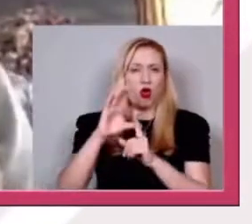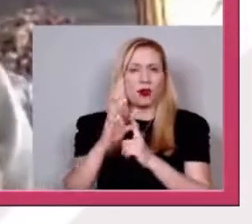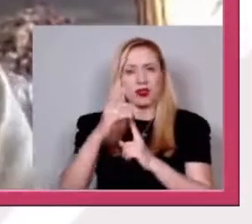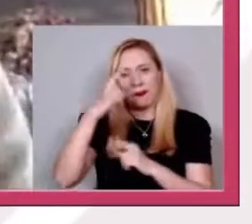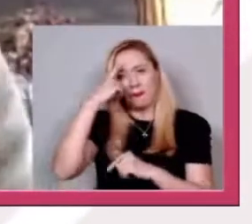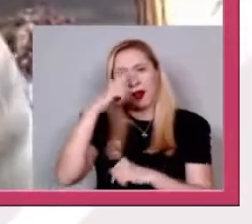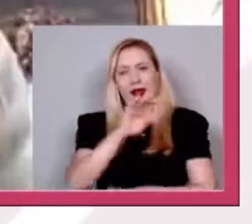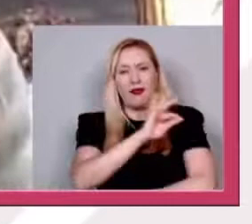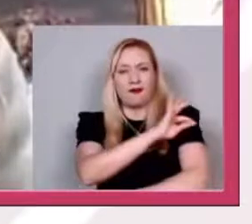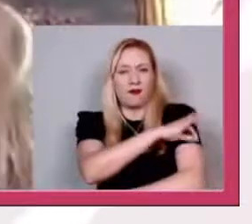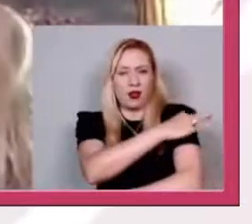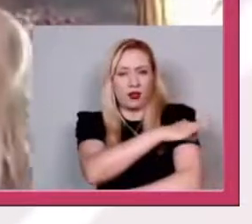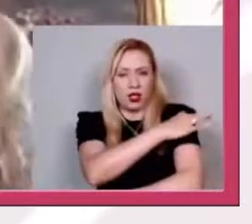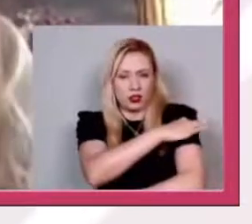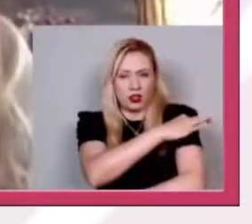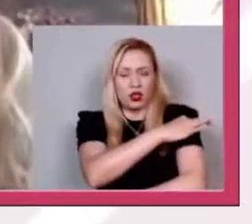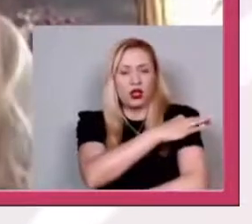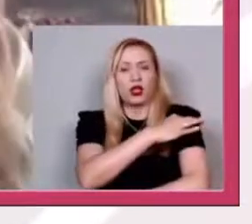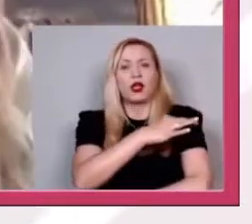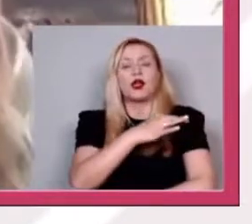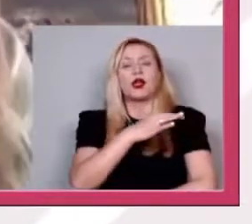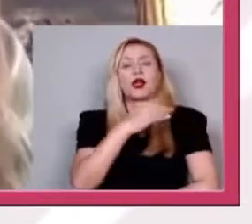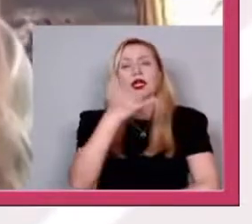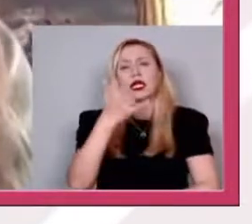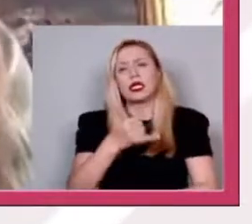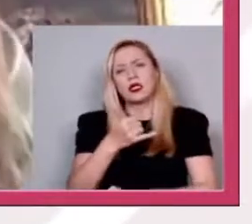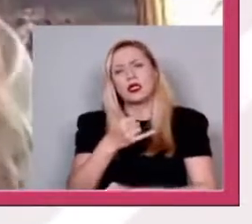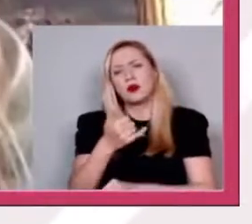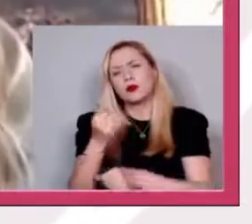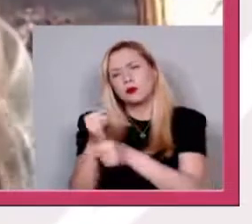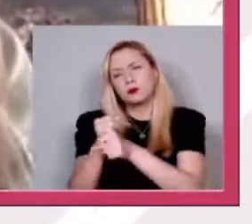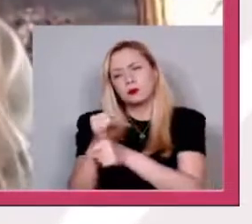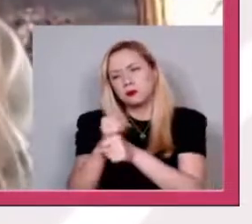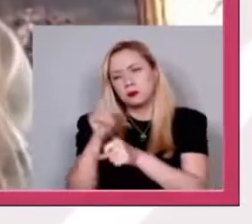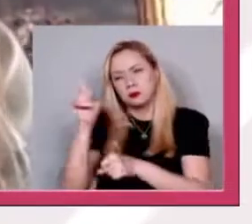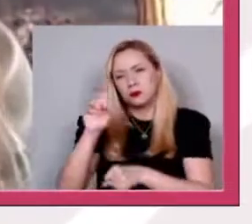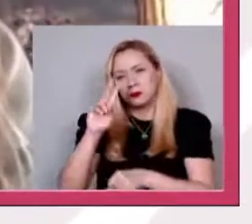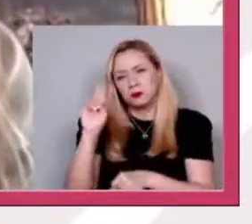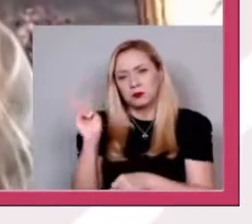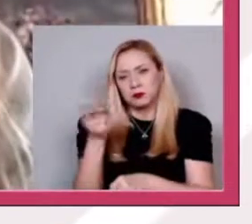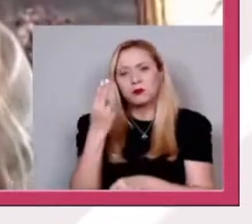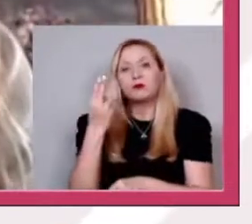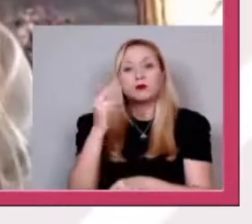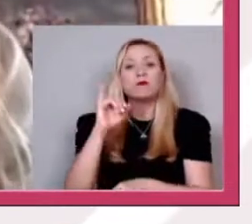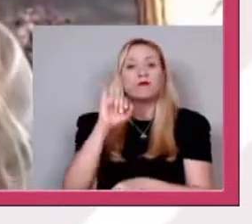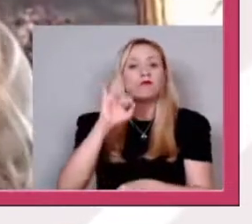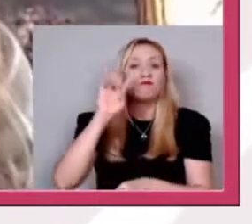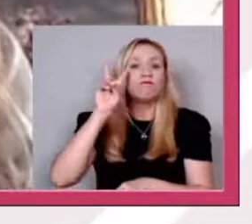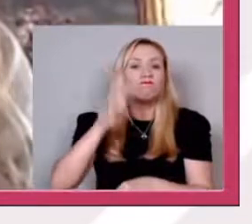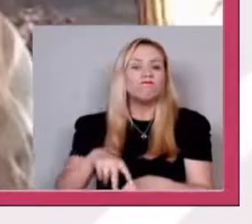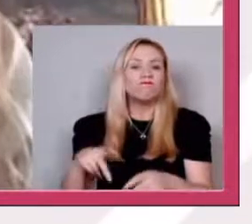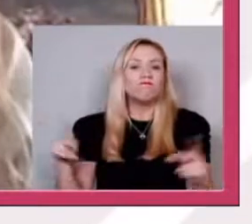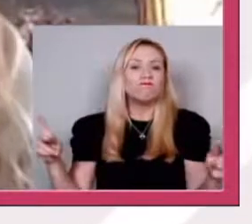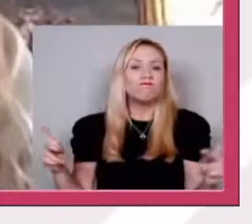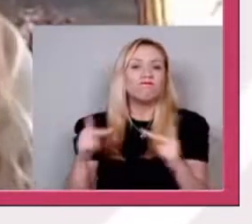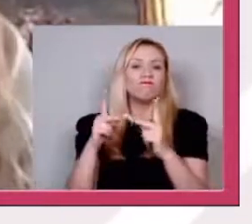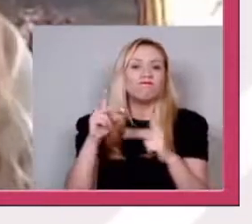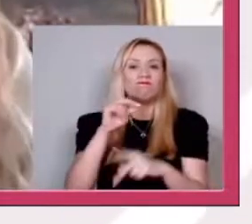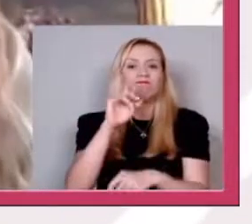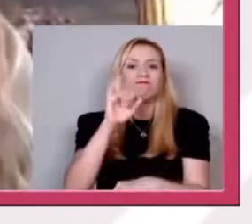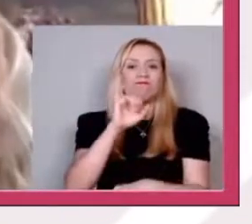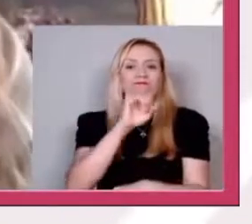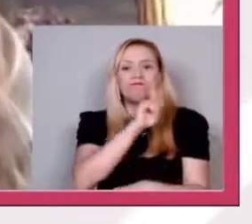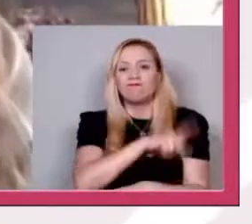parece que es el nombre, y de algún investigador en la UNAM, pues coinciden, ¿no? En ese sentido, Eliseth, me imagino que son los mismos